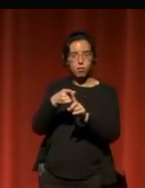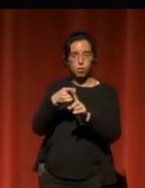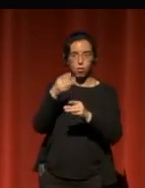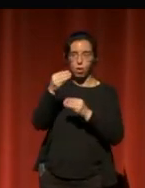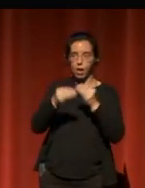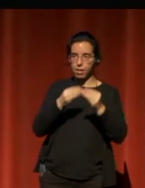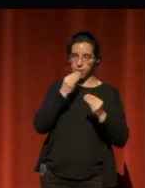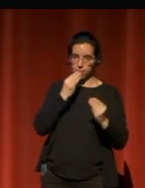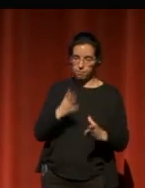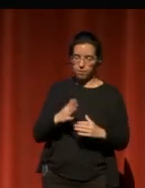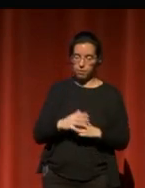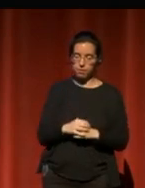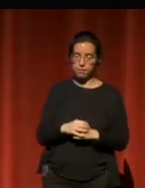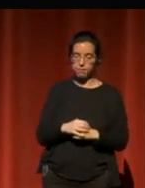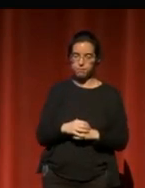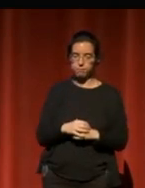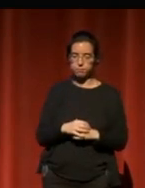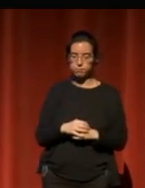evaluación.